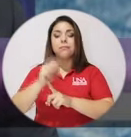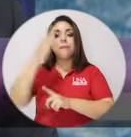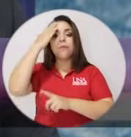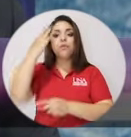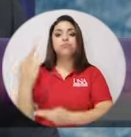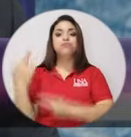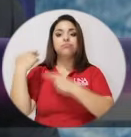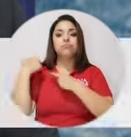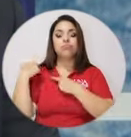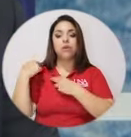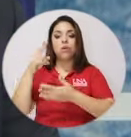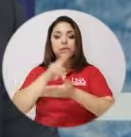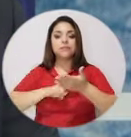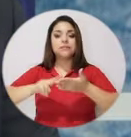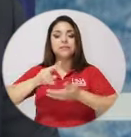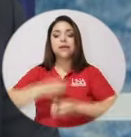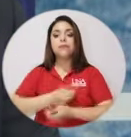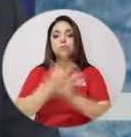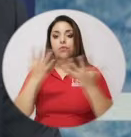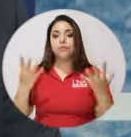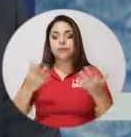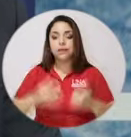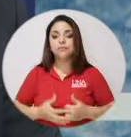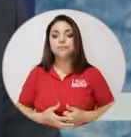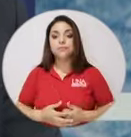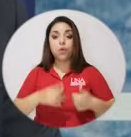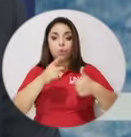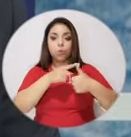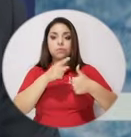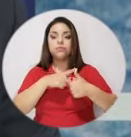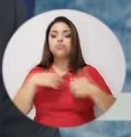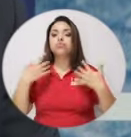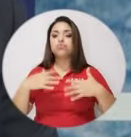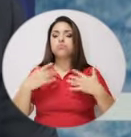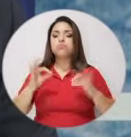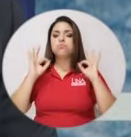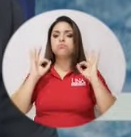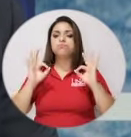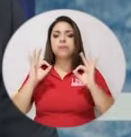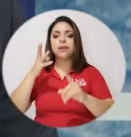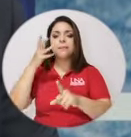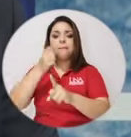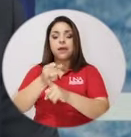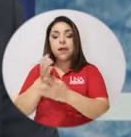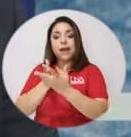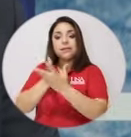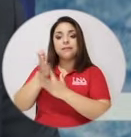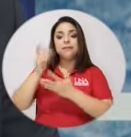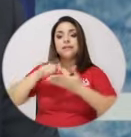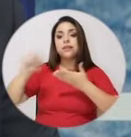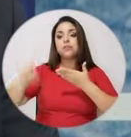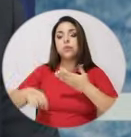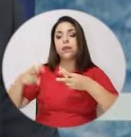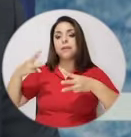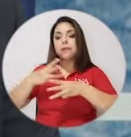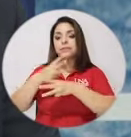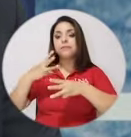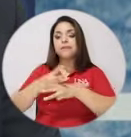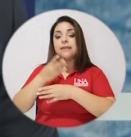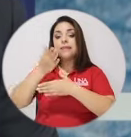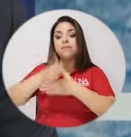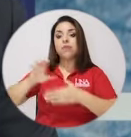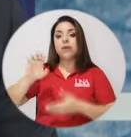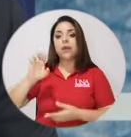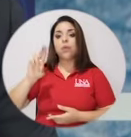pública. Una de ellas que ha resultado de verdad con mucho impacto es que a través de la Escuela de Matemáticas y la División